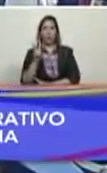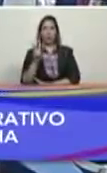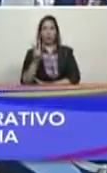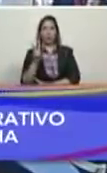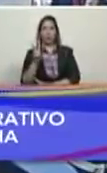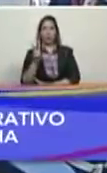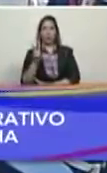Pero no podemos aceptar